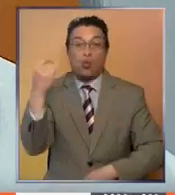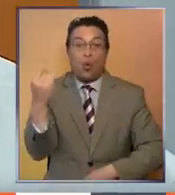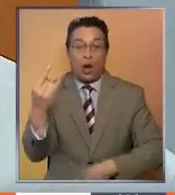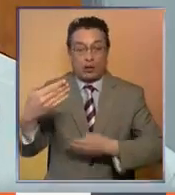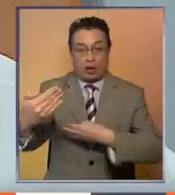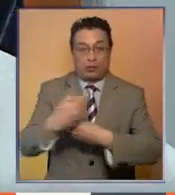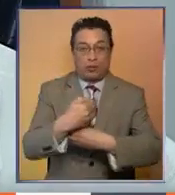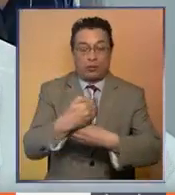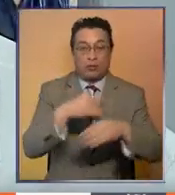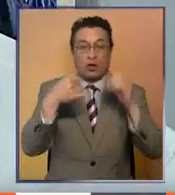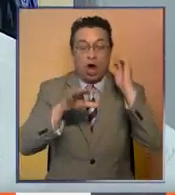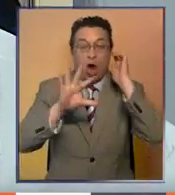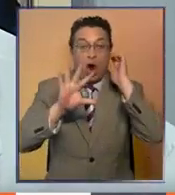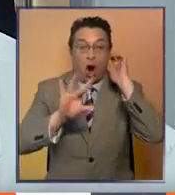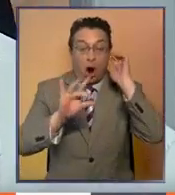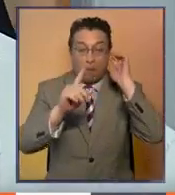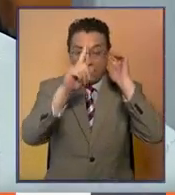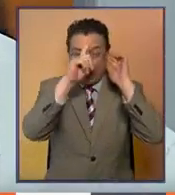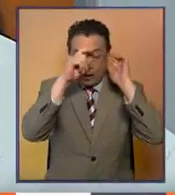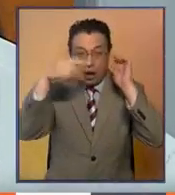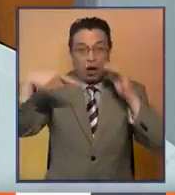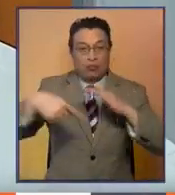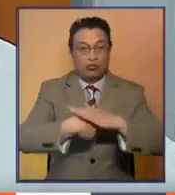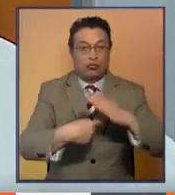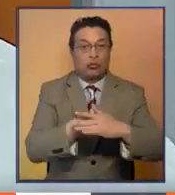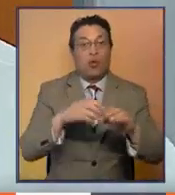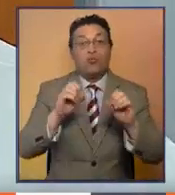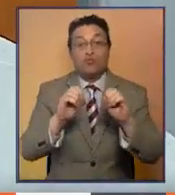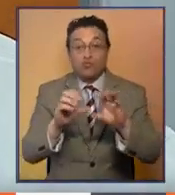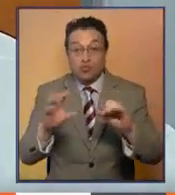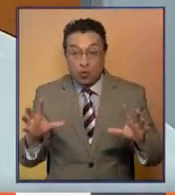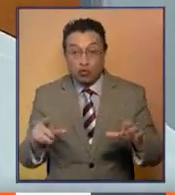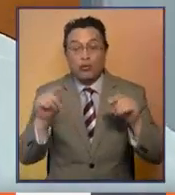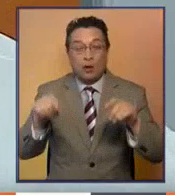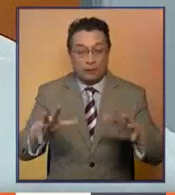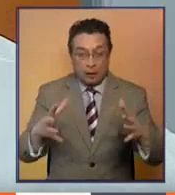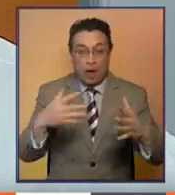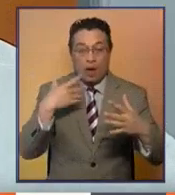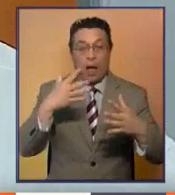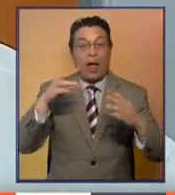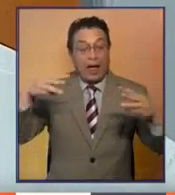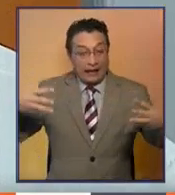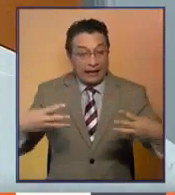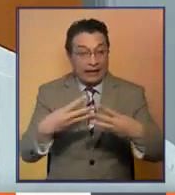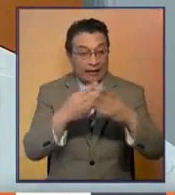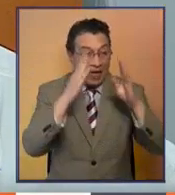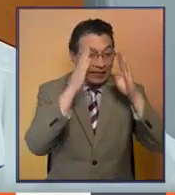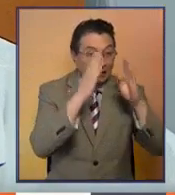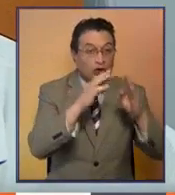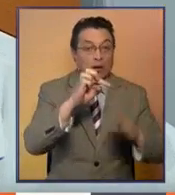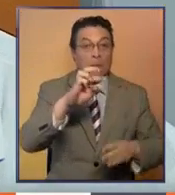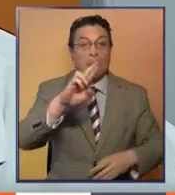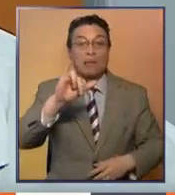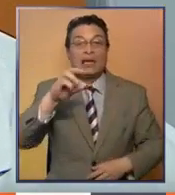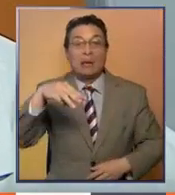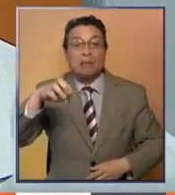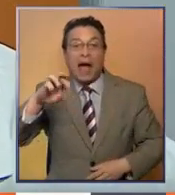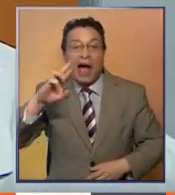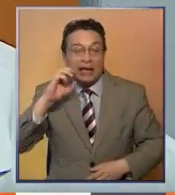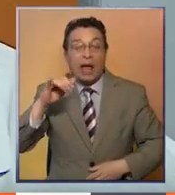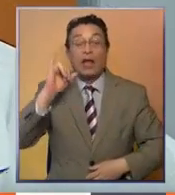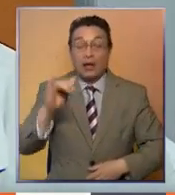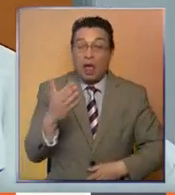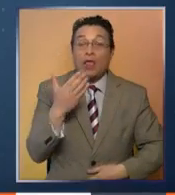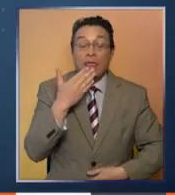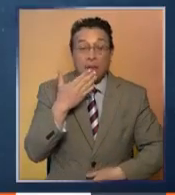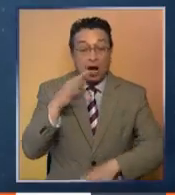las tasas de hospitalización, ¿eh? Así que la red, tanto en la atención primaria y lo que es la atención hospitalaria, sí ha estado